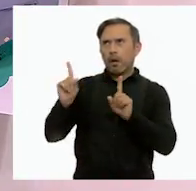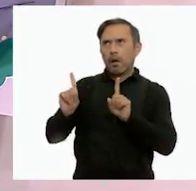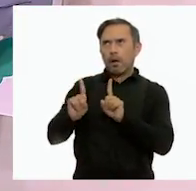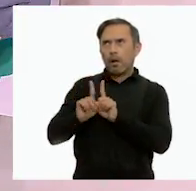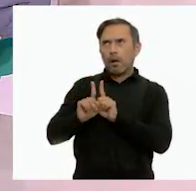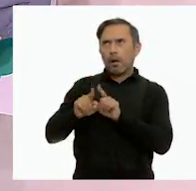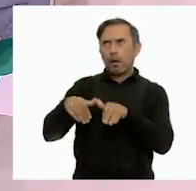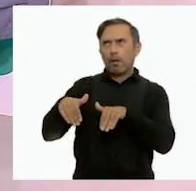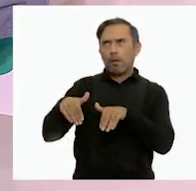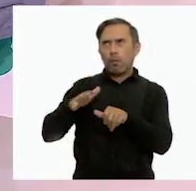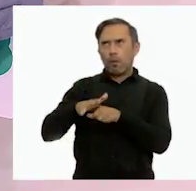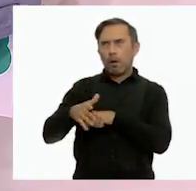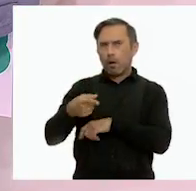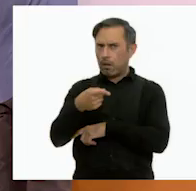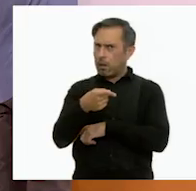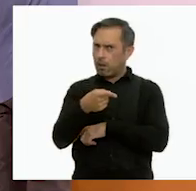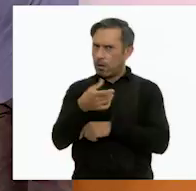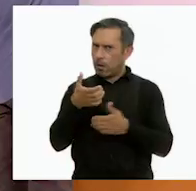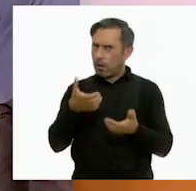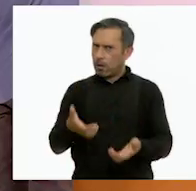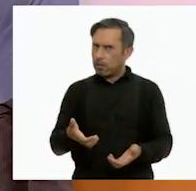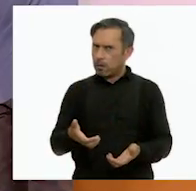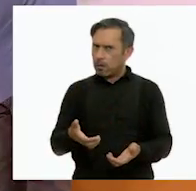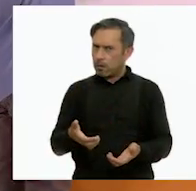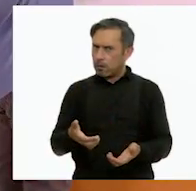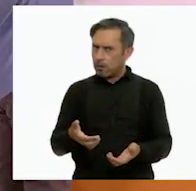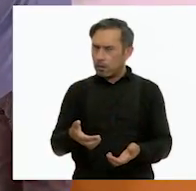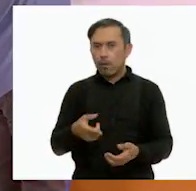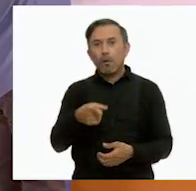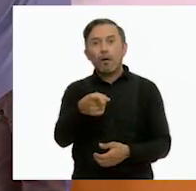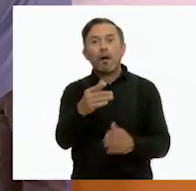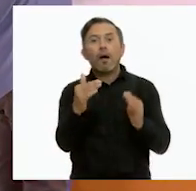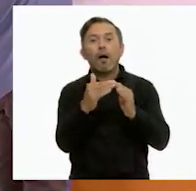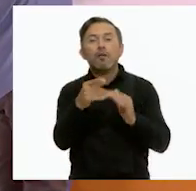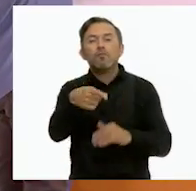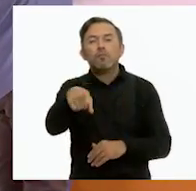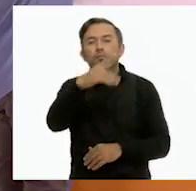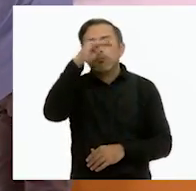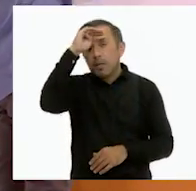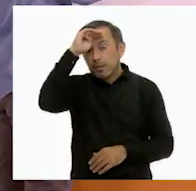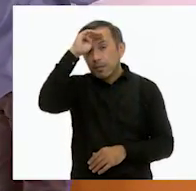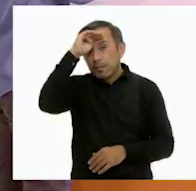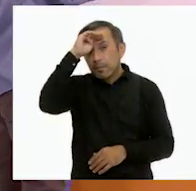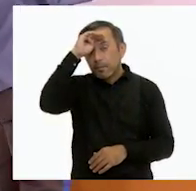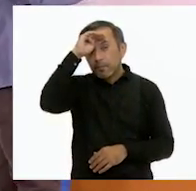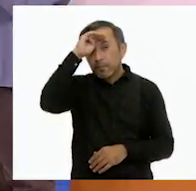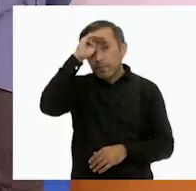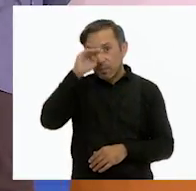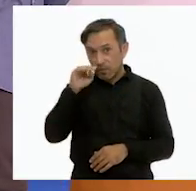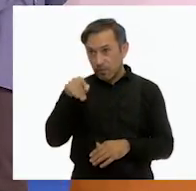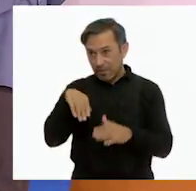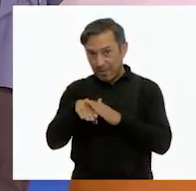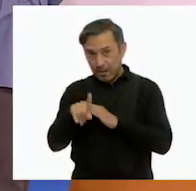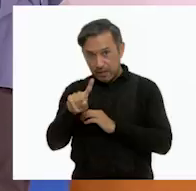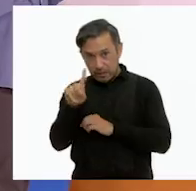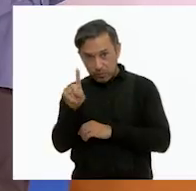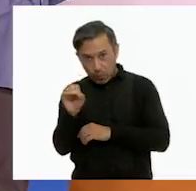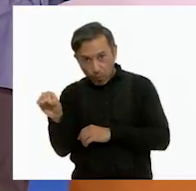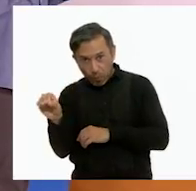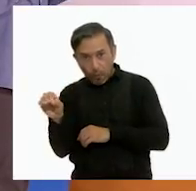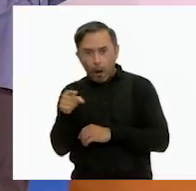calle? ¿Qué dicen ustedes en casa, chicos? ¿Debe de ir en el zoológico o en la